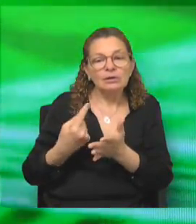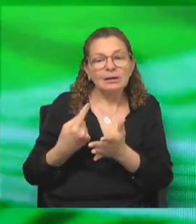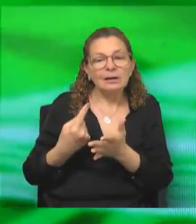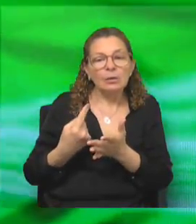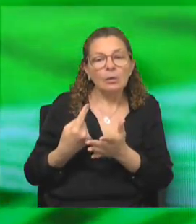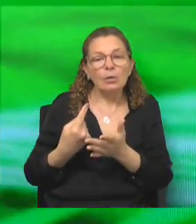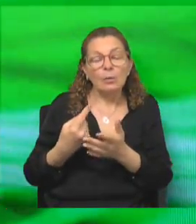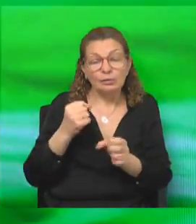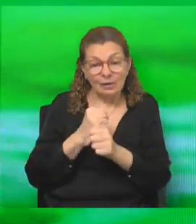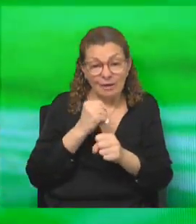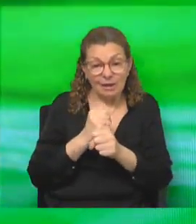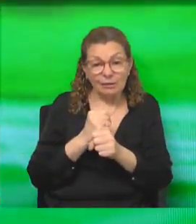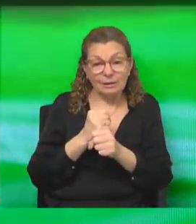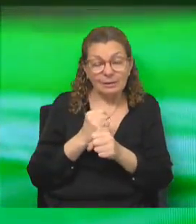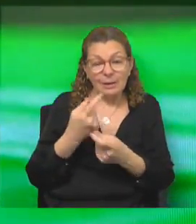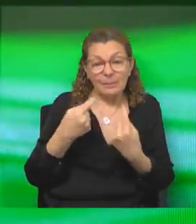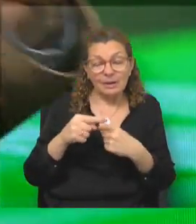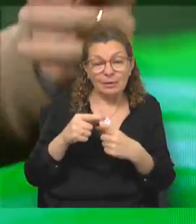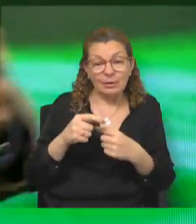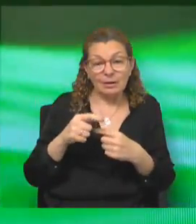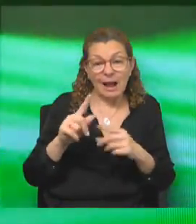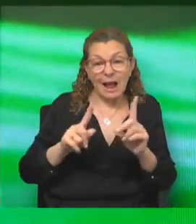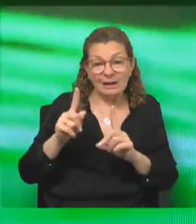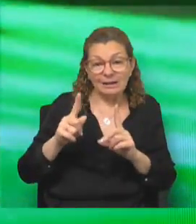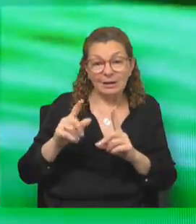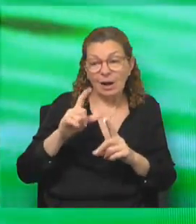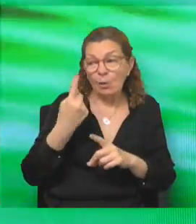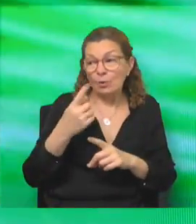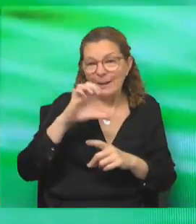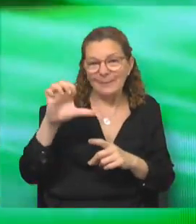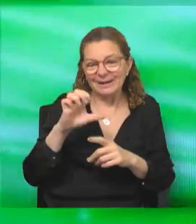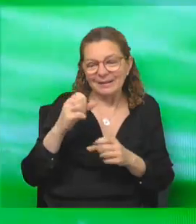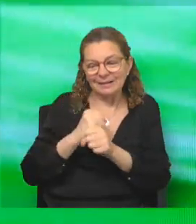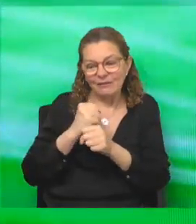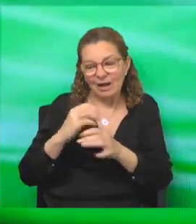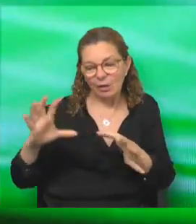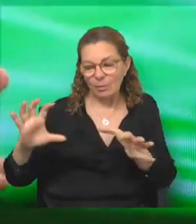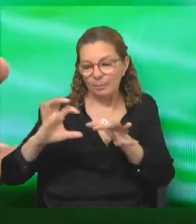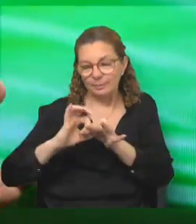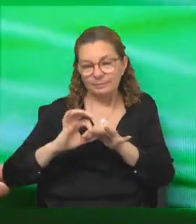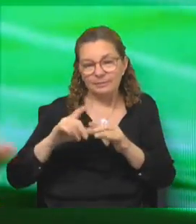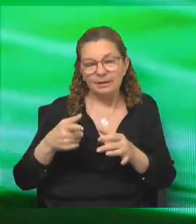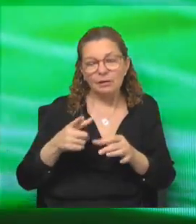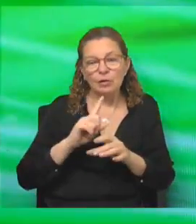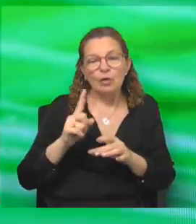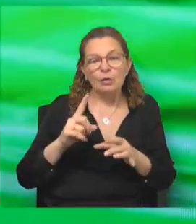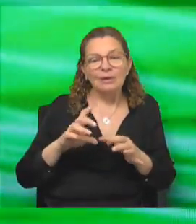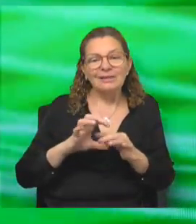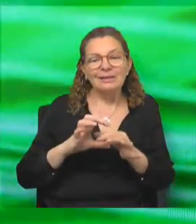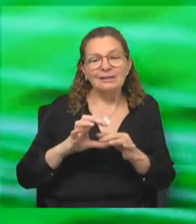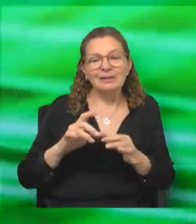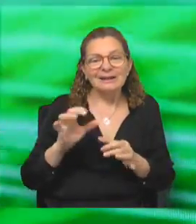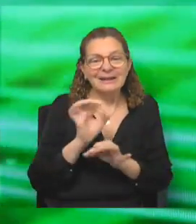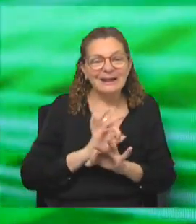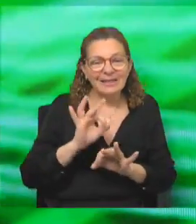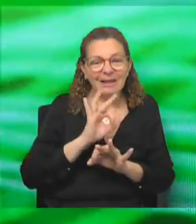un son trabajadores pero le facturan a alguien o a una empresa etcétera y no no es dependiente no tiene nada no